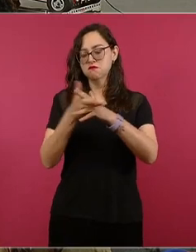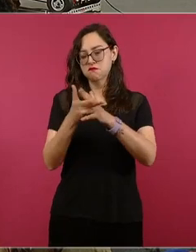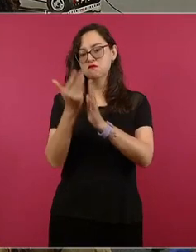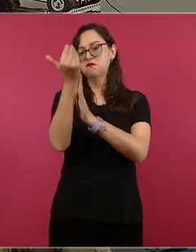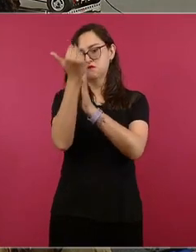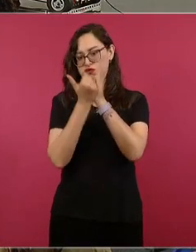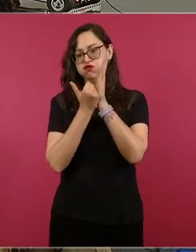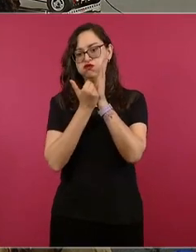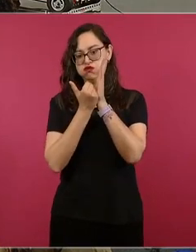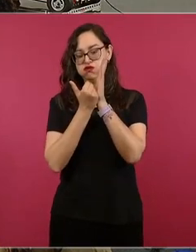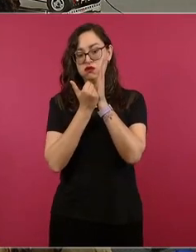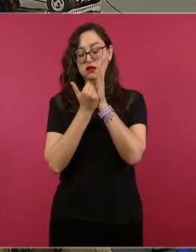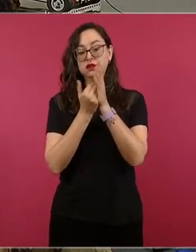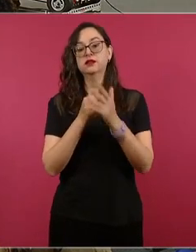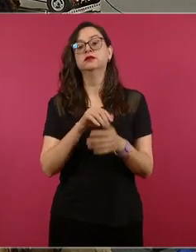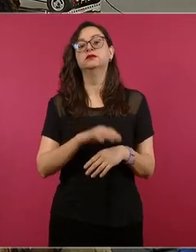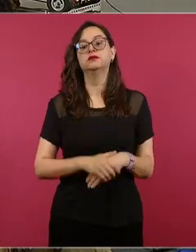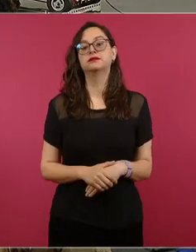Esto es extorsión.